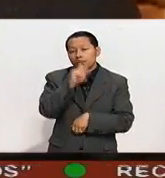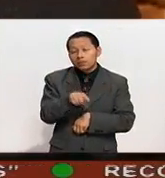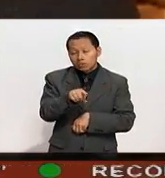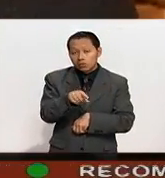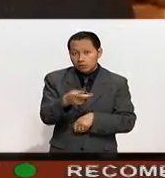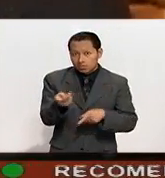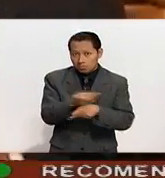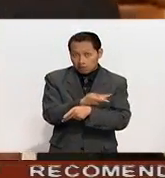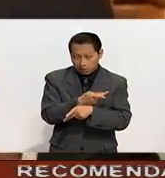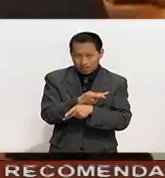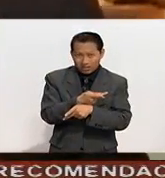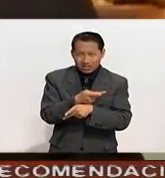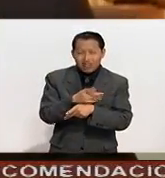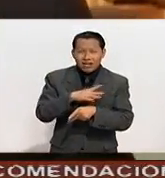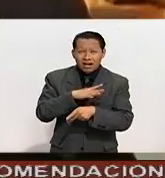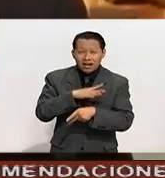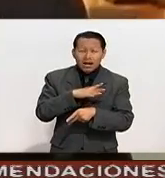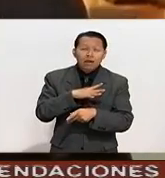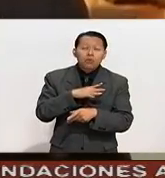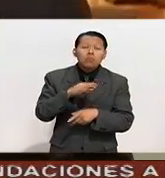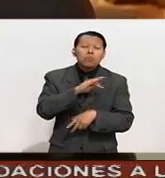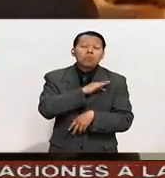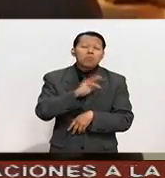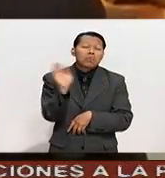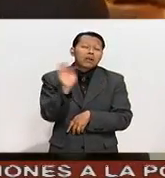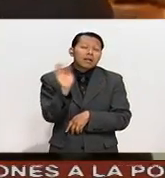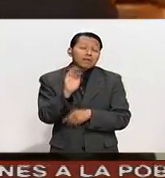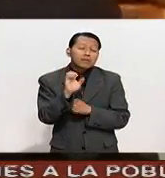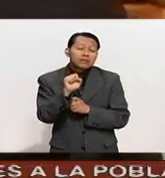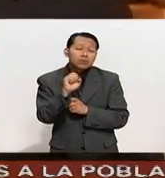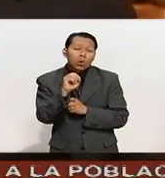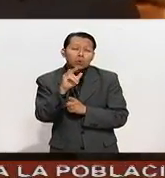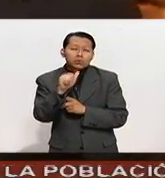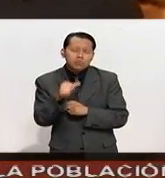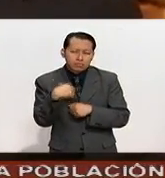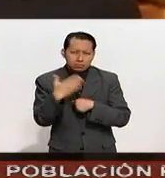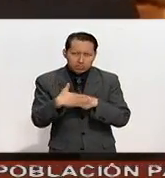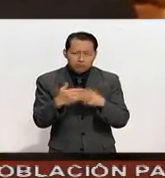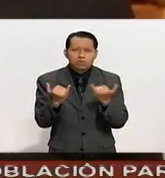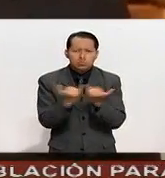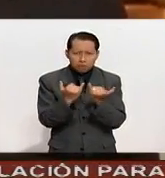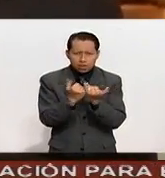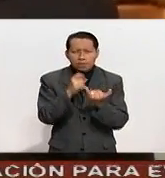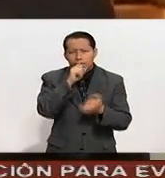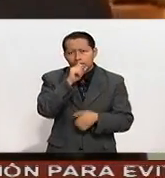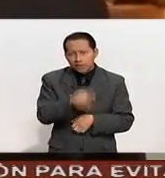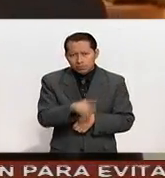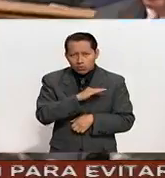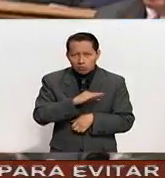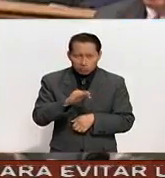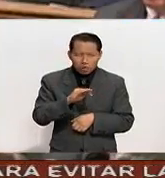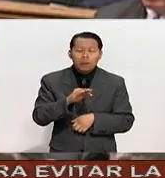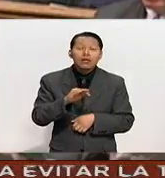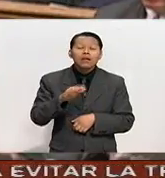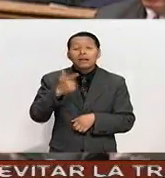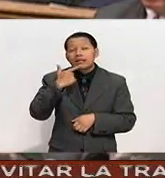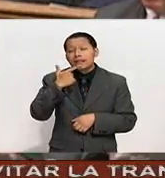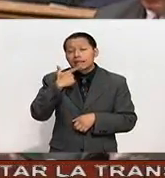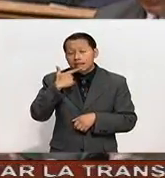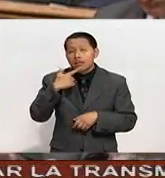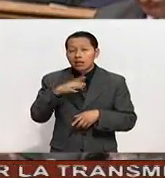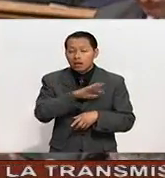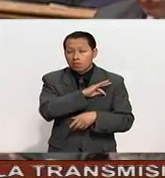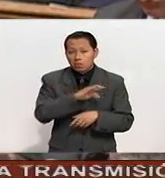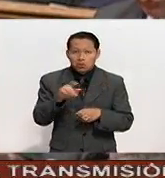Unido, pues es muy probable que en el poco tiempo también Escocia llame a un referéndum para que también Escocia abandone propiamente el Reino Unido. Además de que es